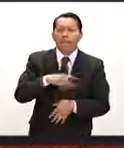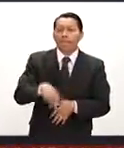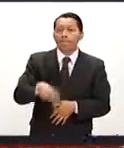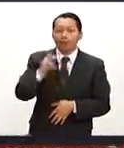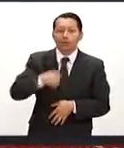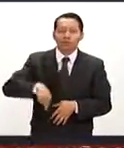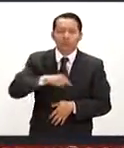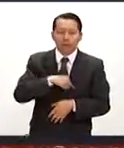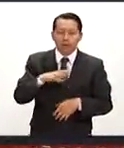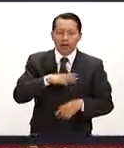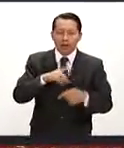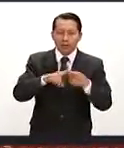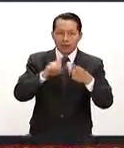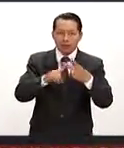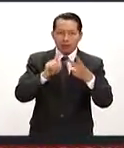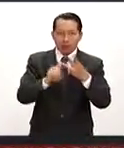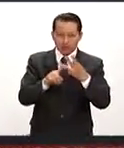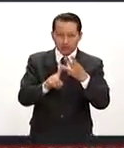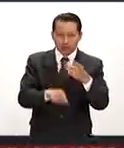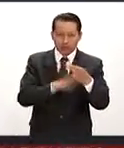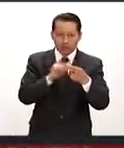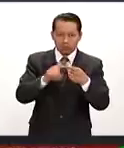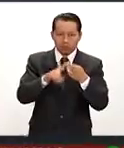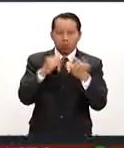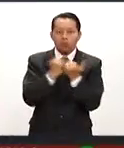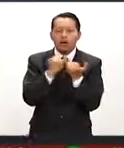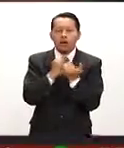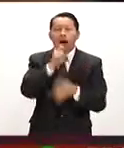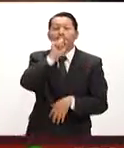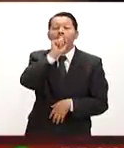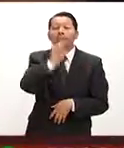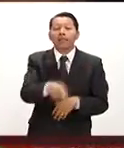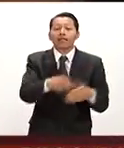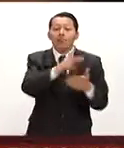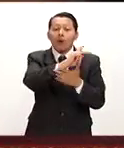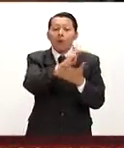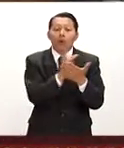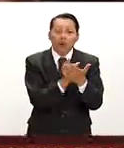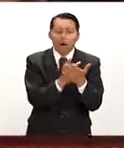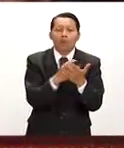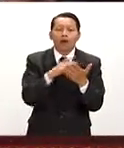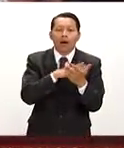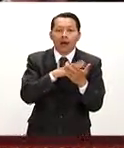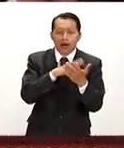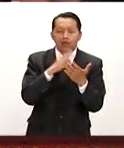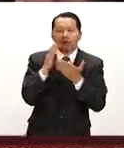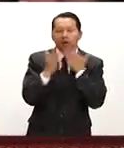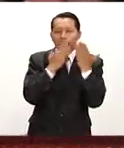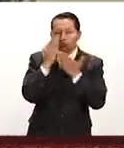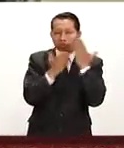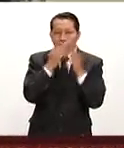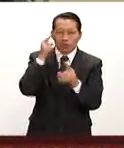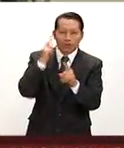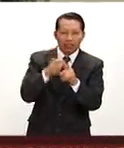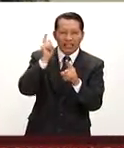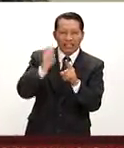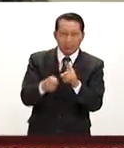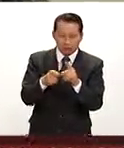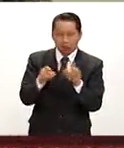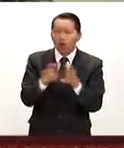ofrecemos 3 cosas distintas. 1, que en un mismo programa se estudia lo que es